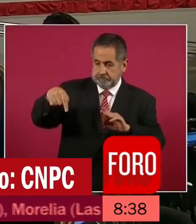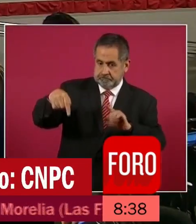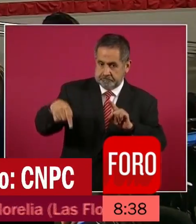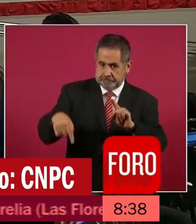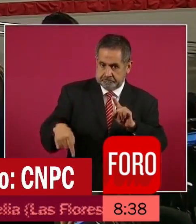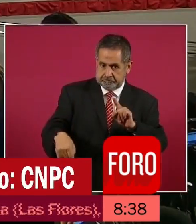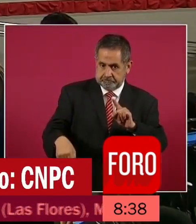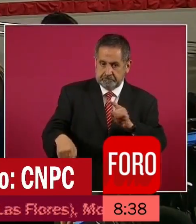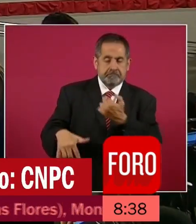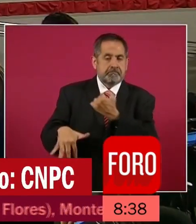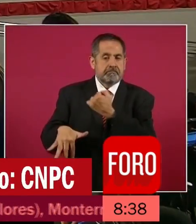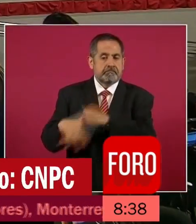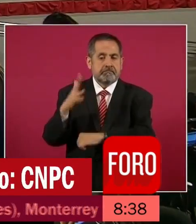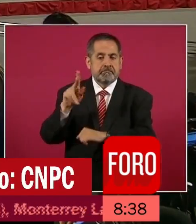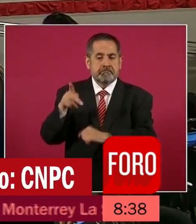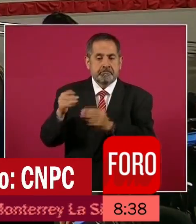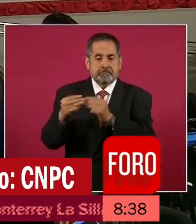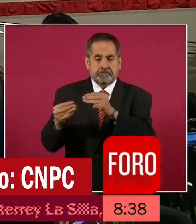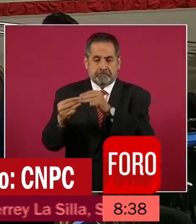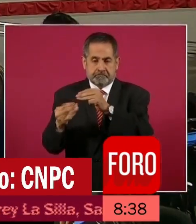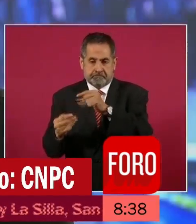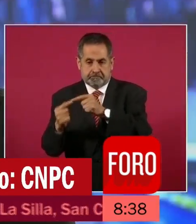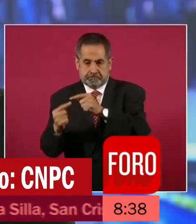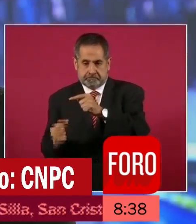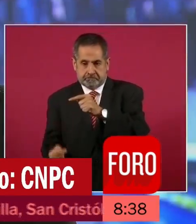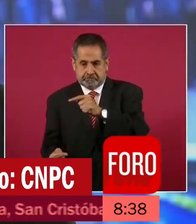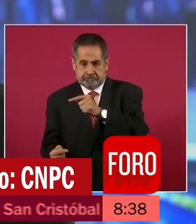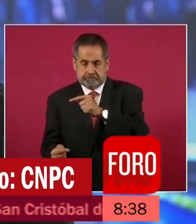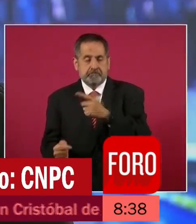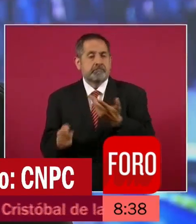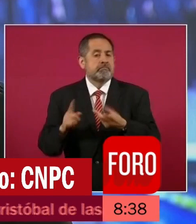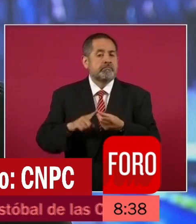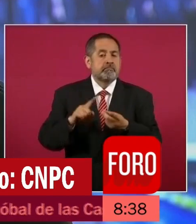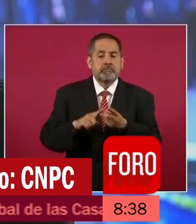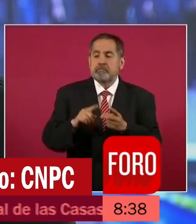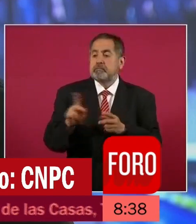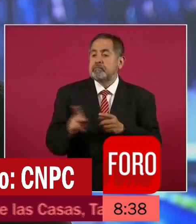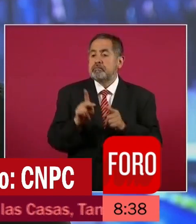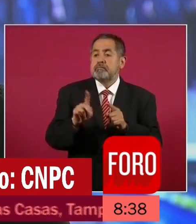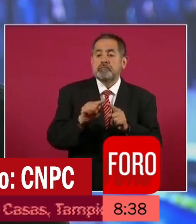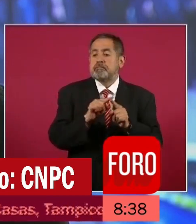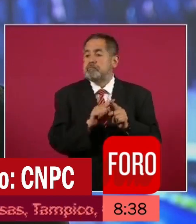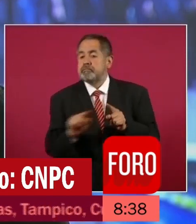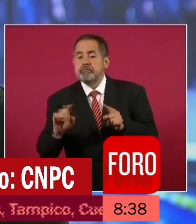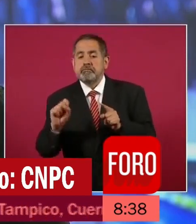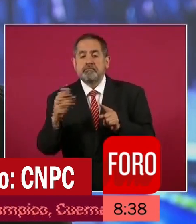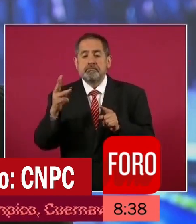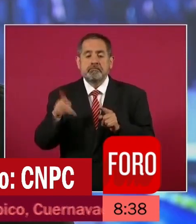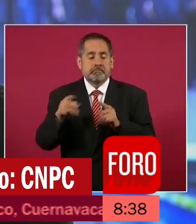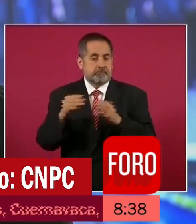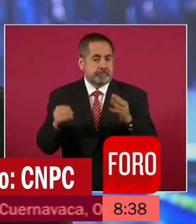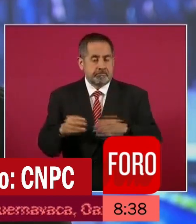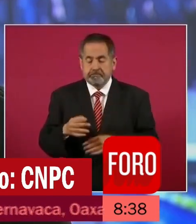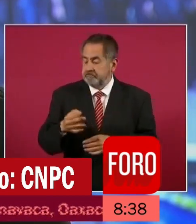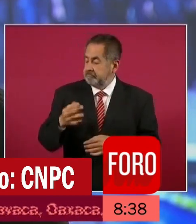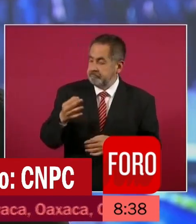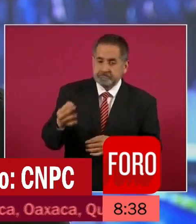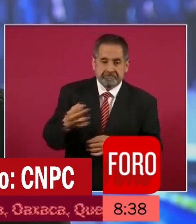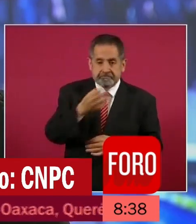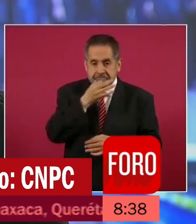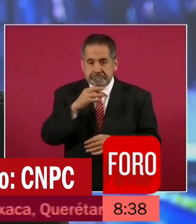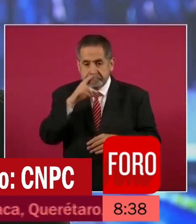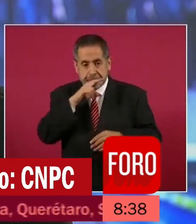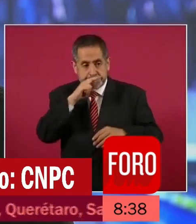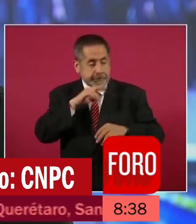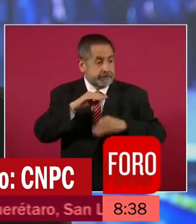Hoy por la mañana, Laura Velázquez, coordinadora nacional de Protección Civil, informó que se desplegó personal en Colima y Michoacán para atender a las personas afectadas